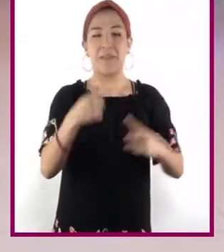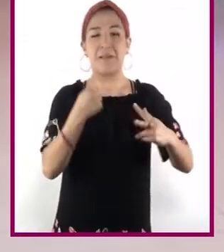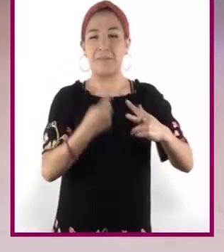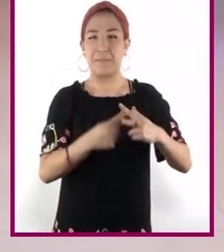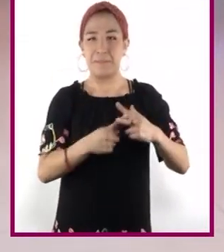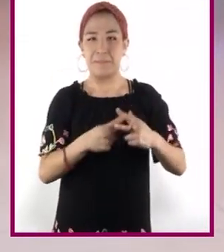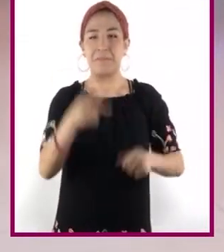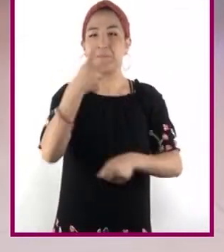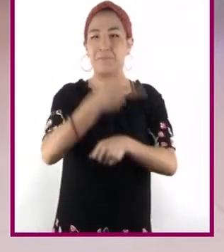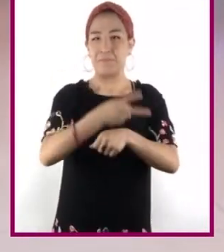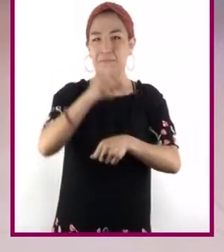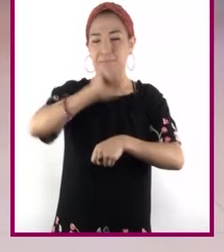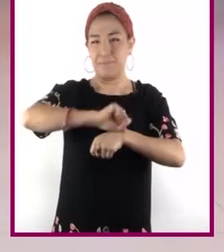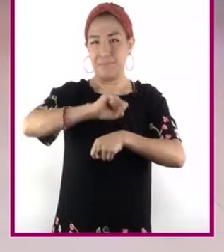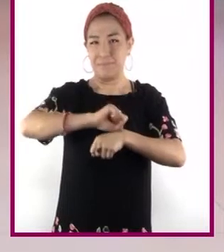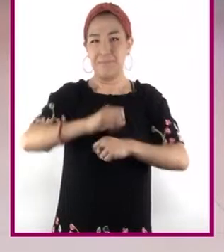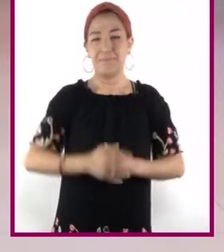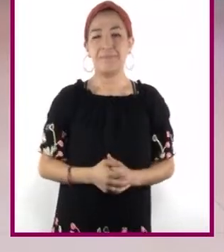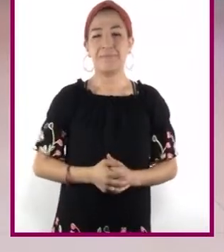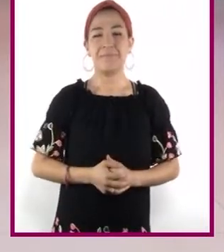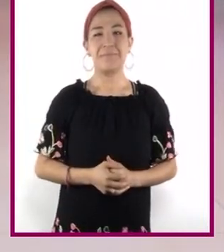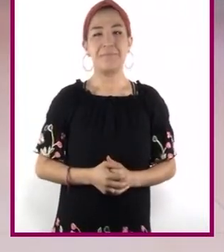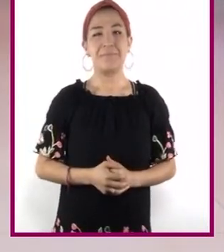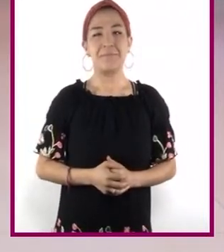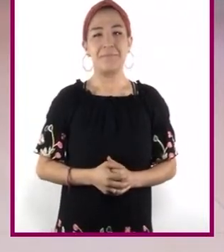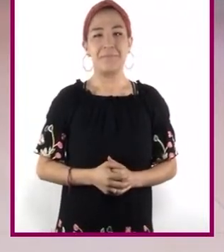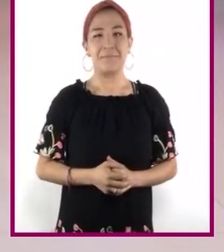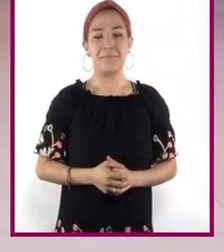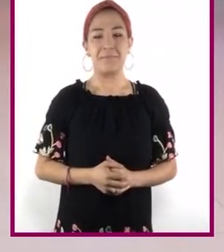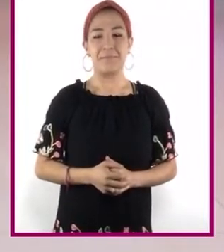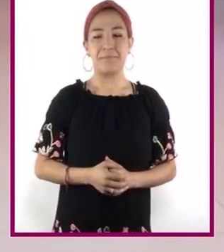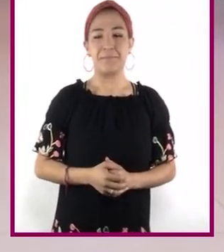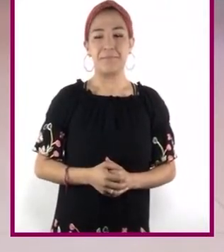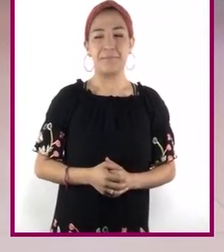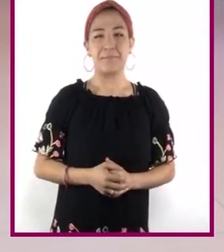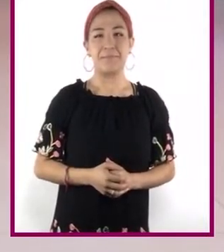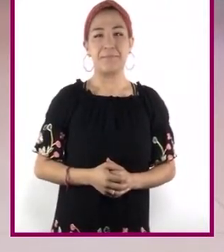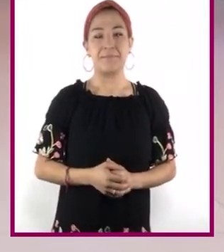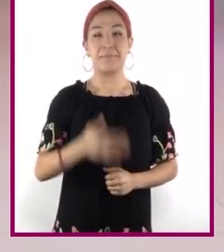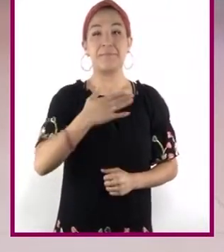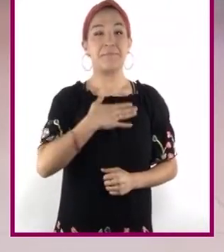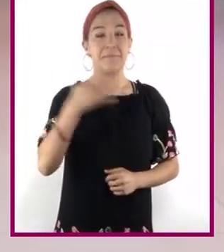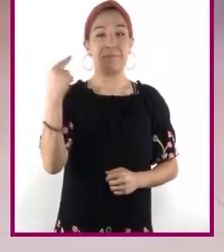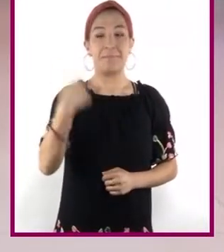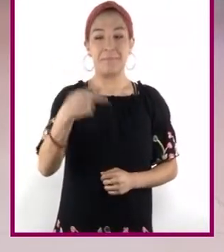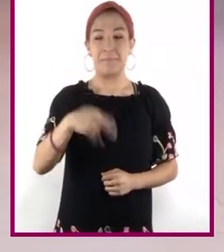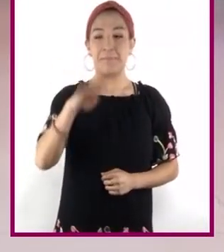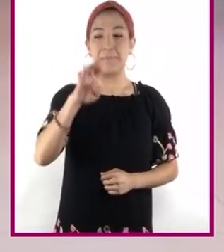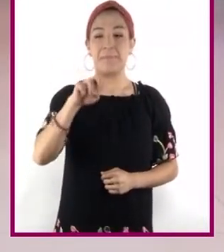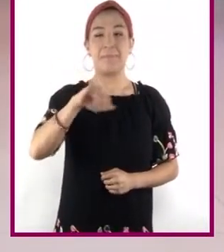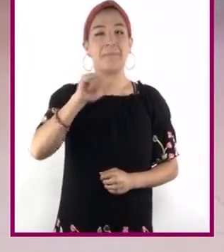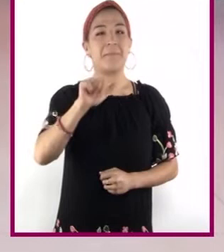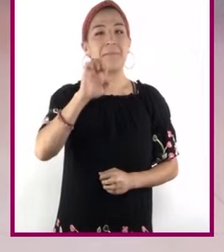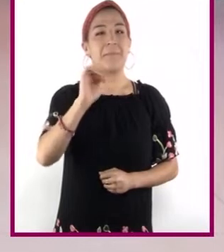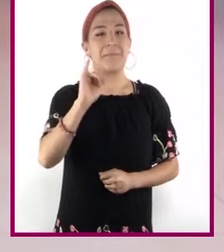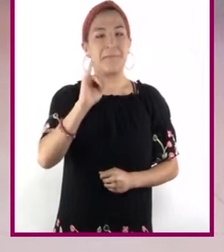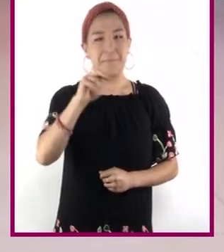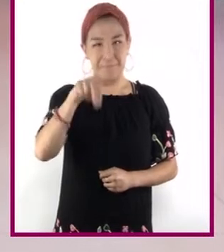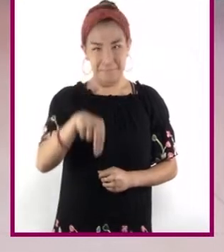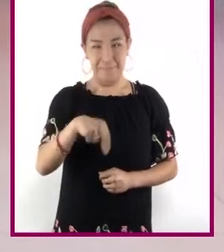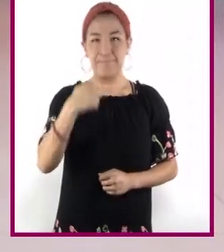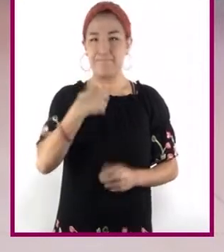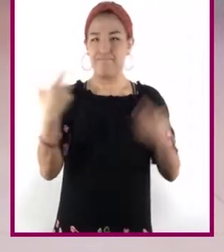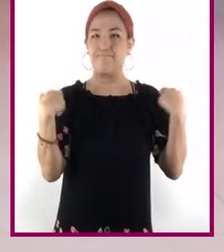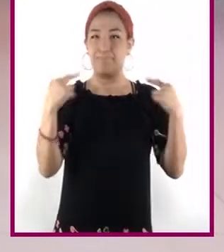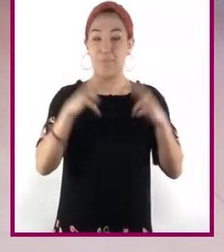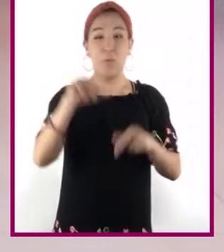Matemáticas para segundo grado de secundaria. Soy el maestro Benjamín Martínez Navarro y en esta sesión